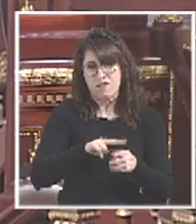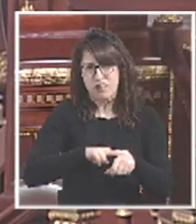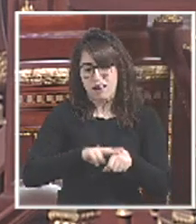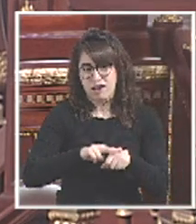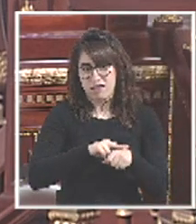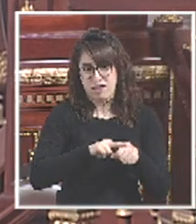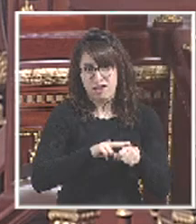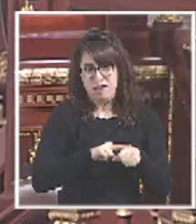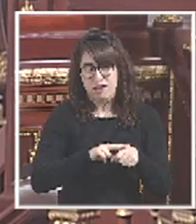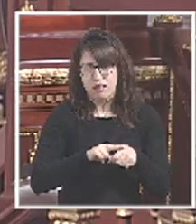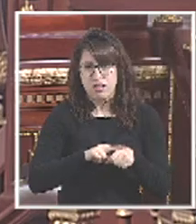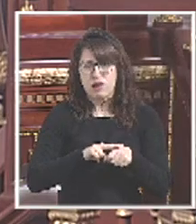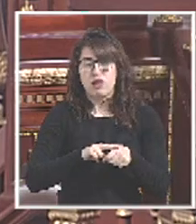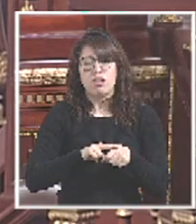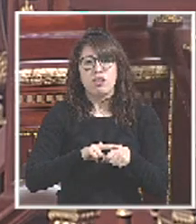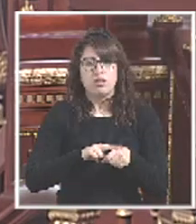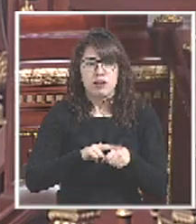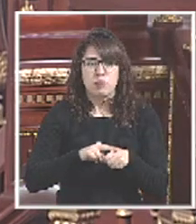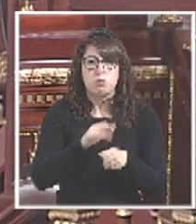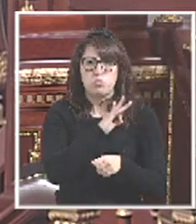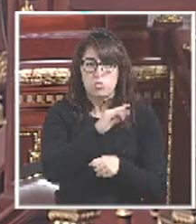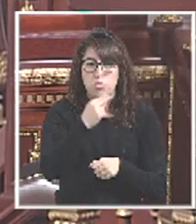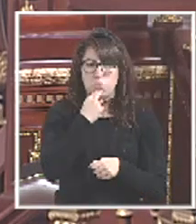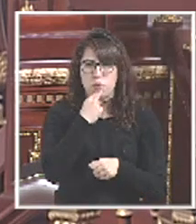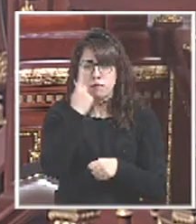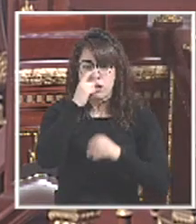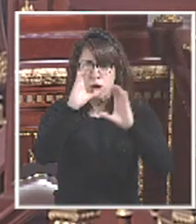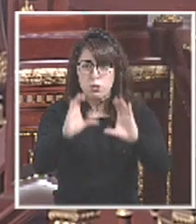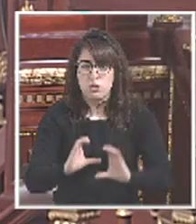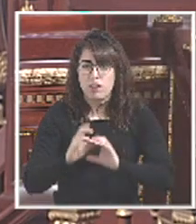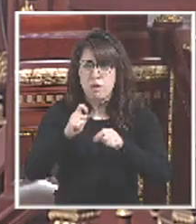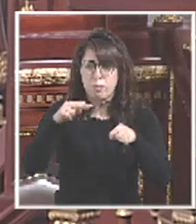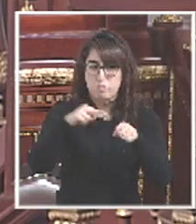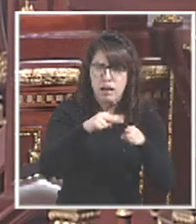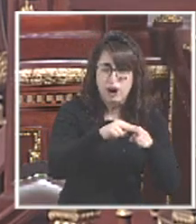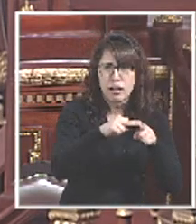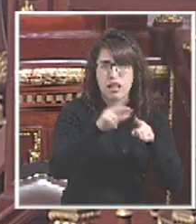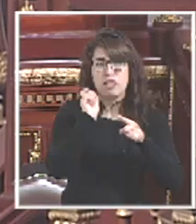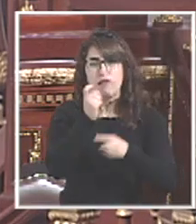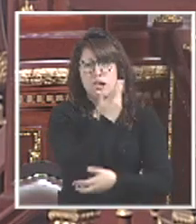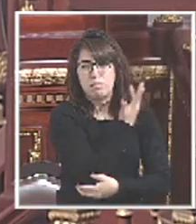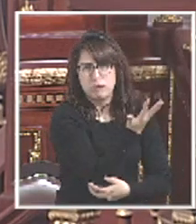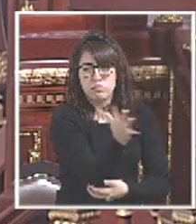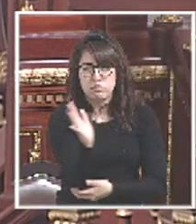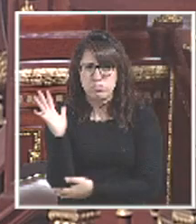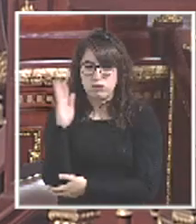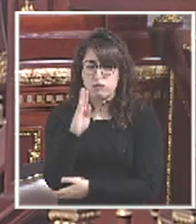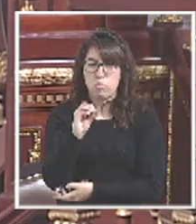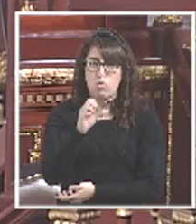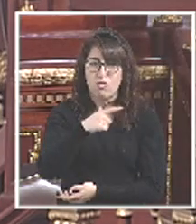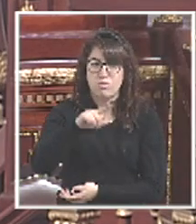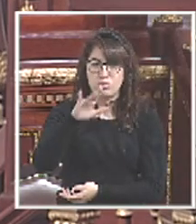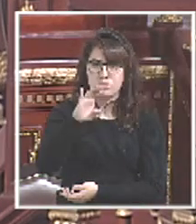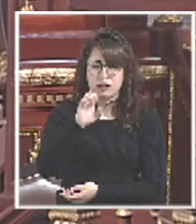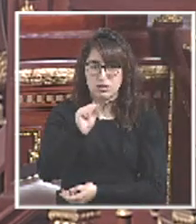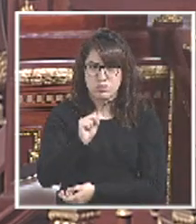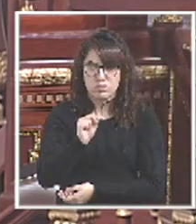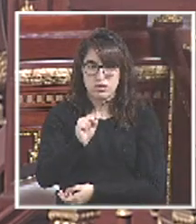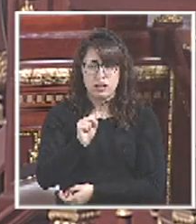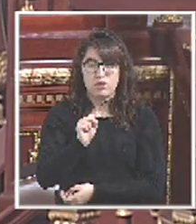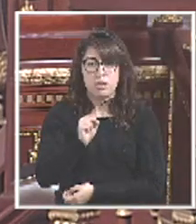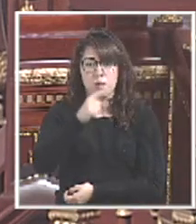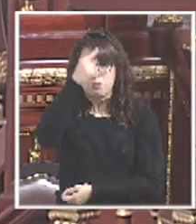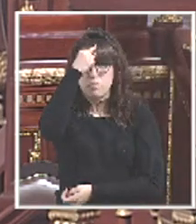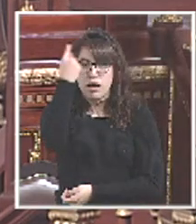ser aplicado en camellones, jardines, parques públicos, bosques y áreas de suelo de conservación, evitando